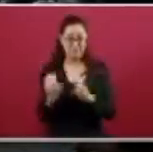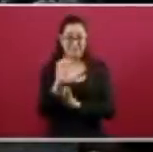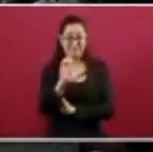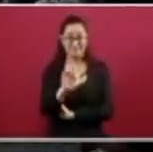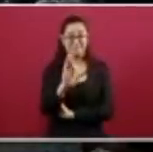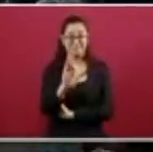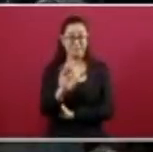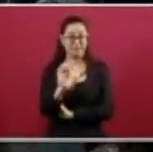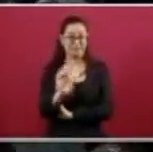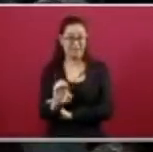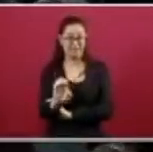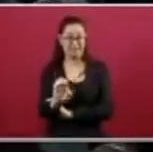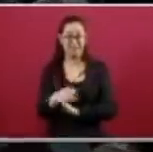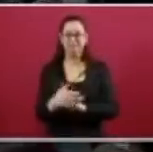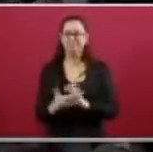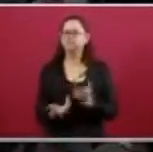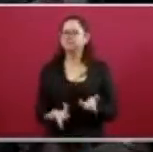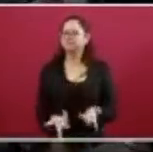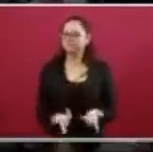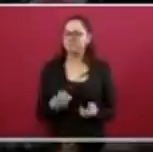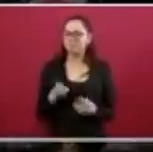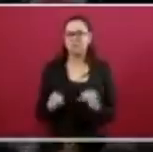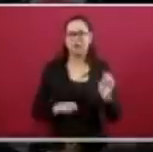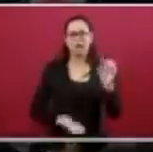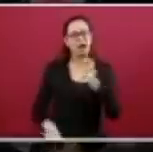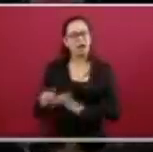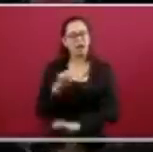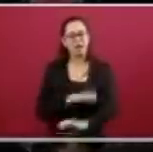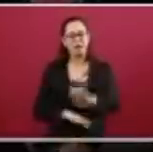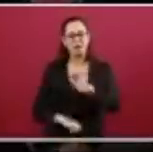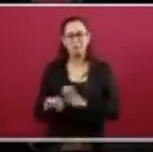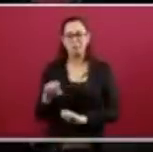Electricidad, pues era una empresa,